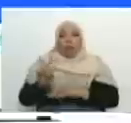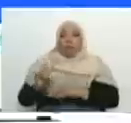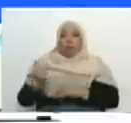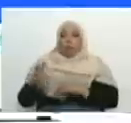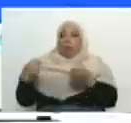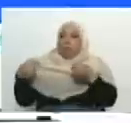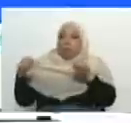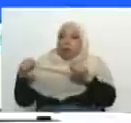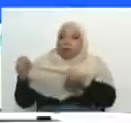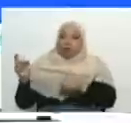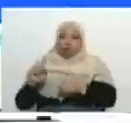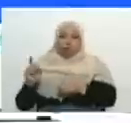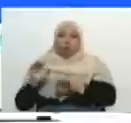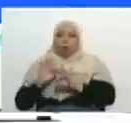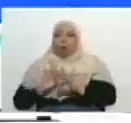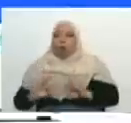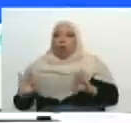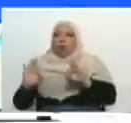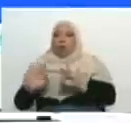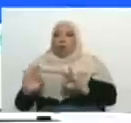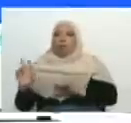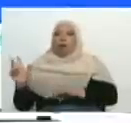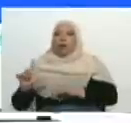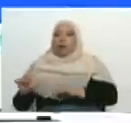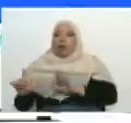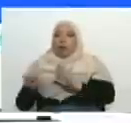República Bolivariana de Venezuela.